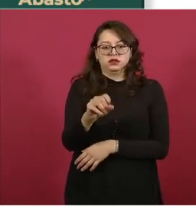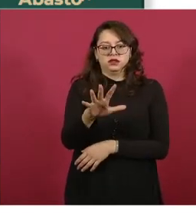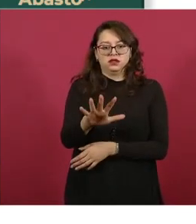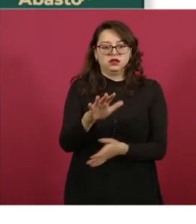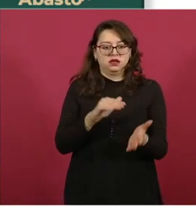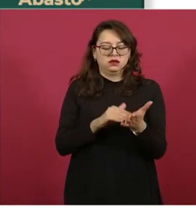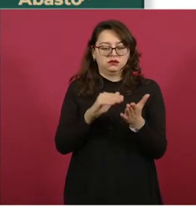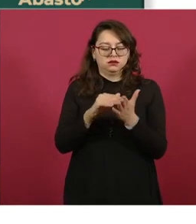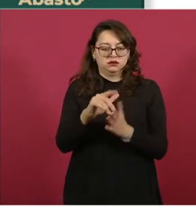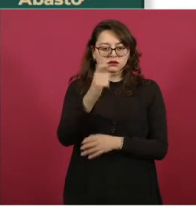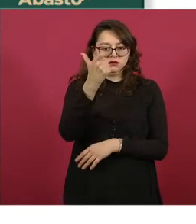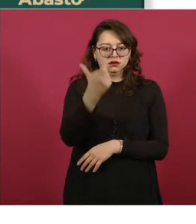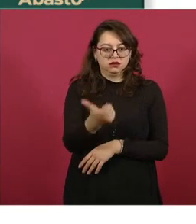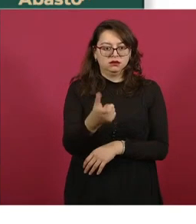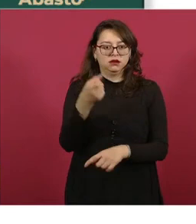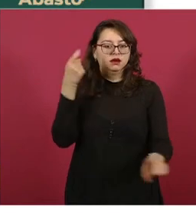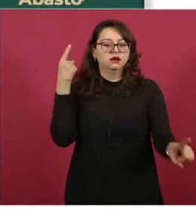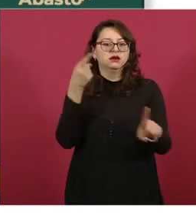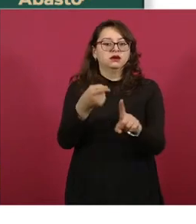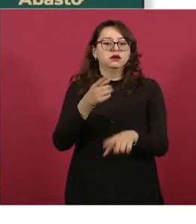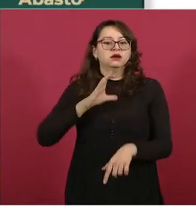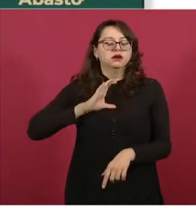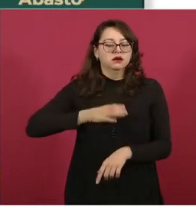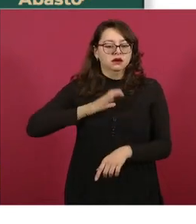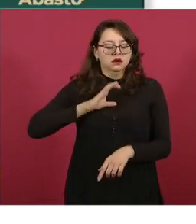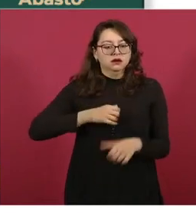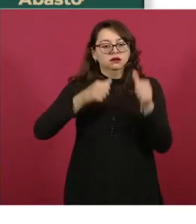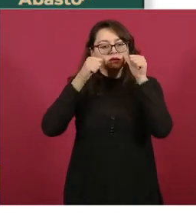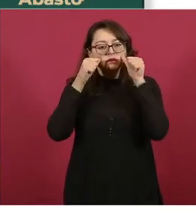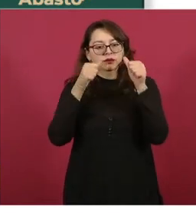3.265 millones de pesos. Se han brindado